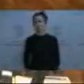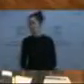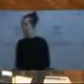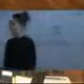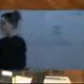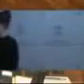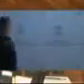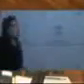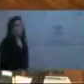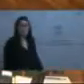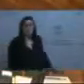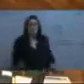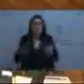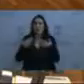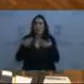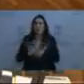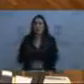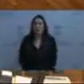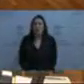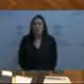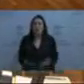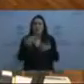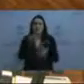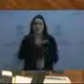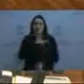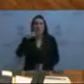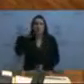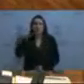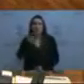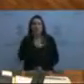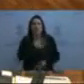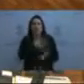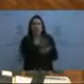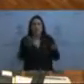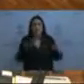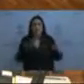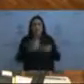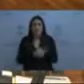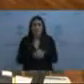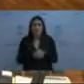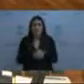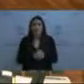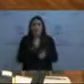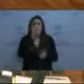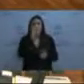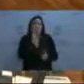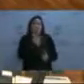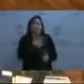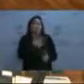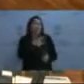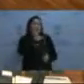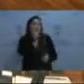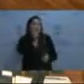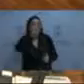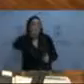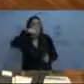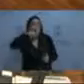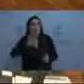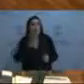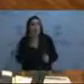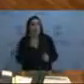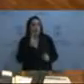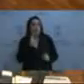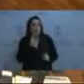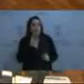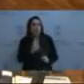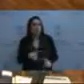Gracias. Gracias, señor presidente, señorías. Bueno, señora Espiño, la verdad que el chaparrón es inmenso. Pero